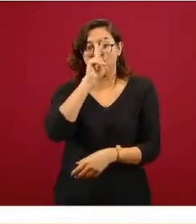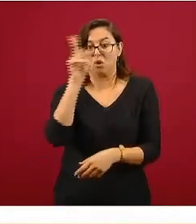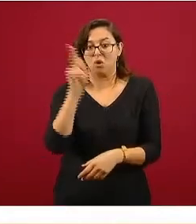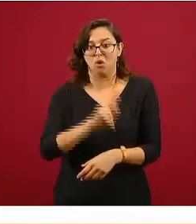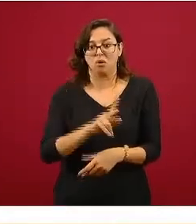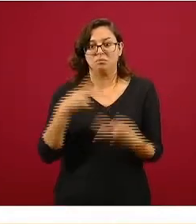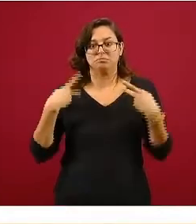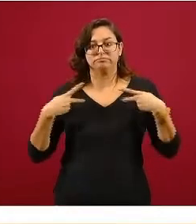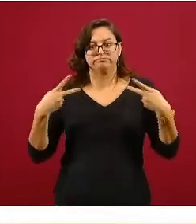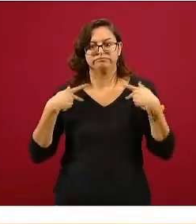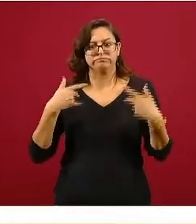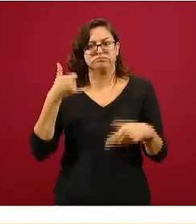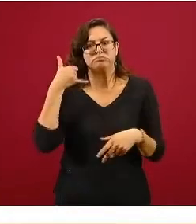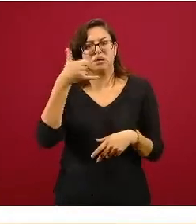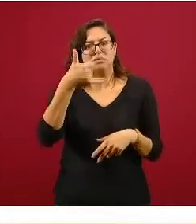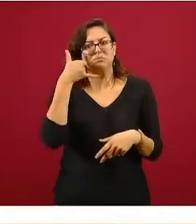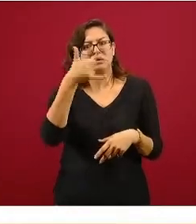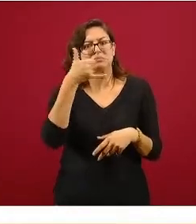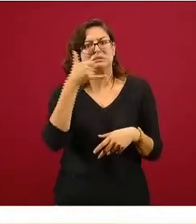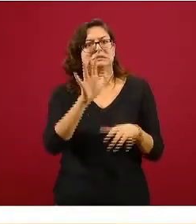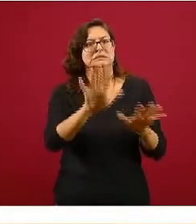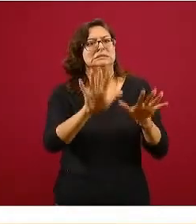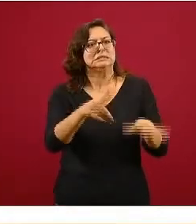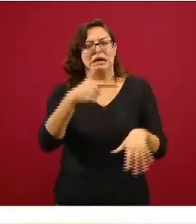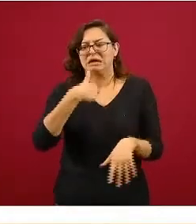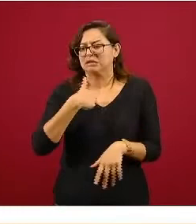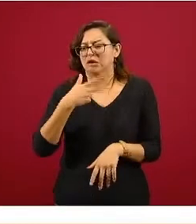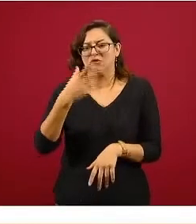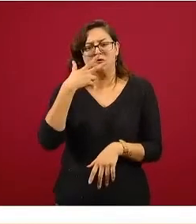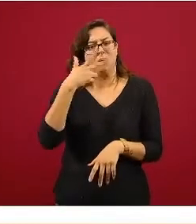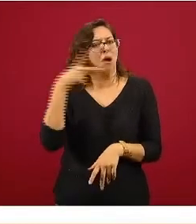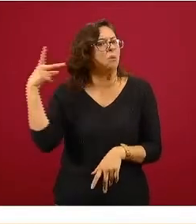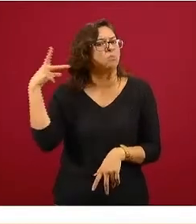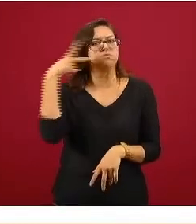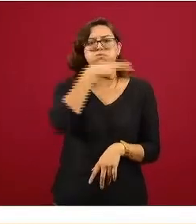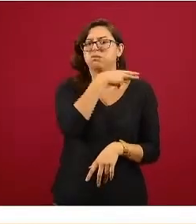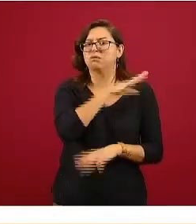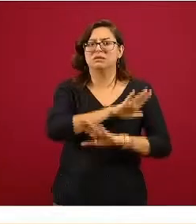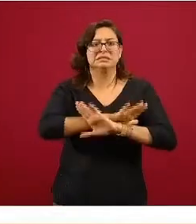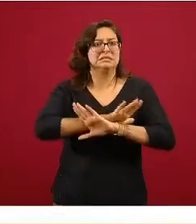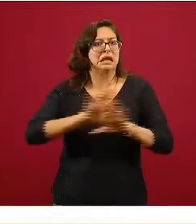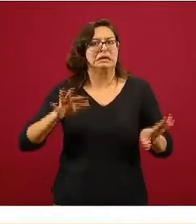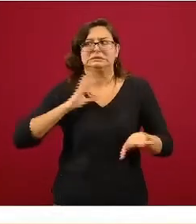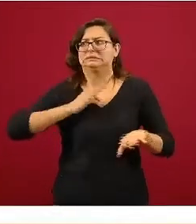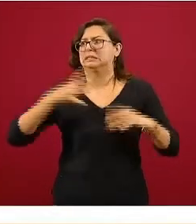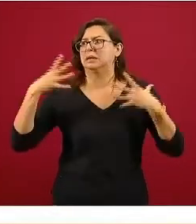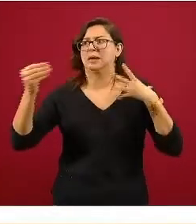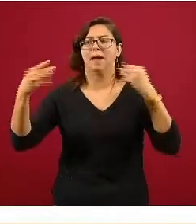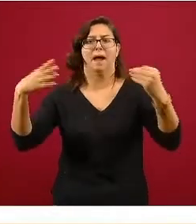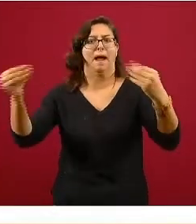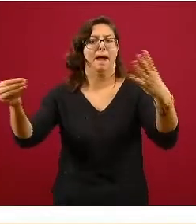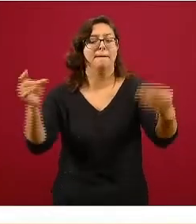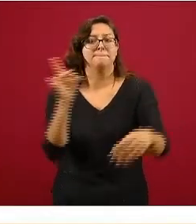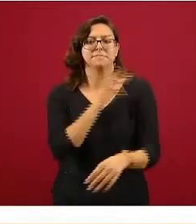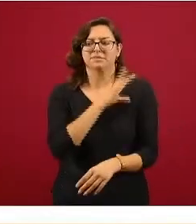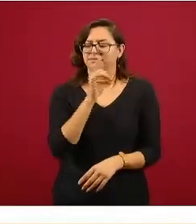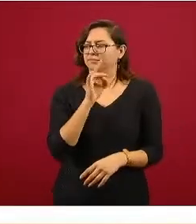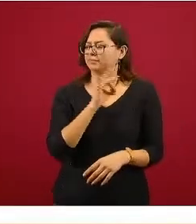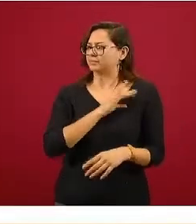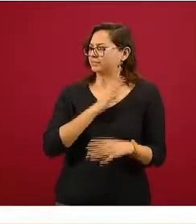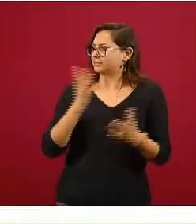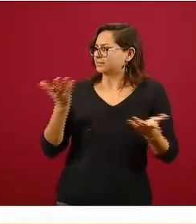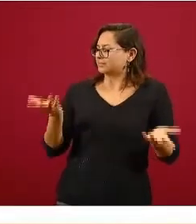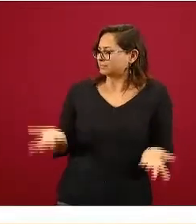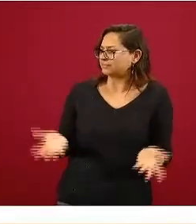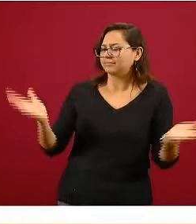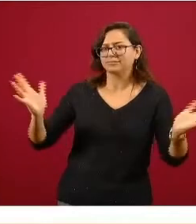de personas que querían dejar de fumar por la epidemia. Y esto a nosotros nos llama mucho la atención porque desde la salud pública siempre